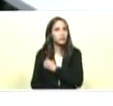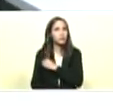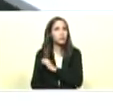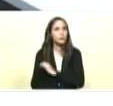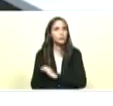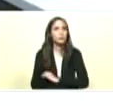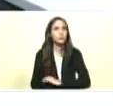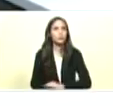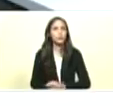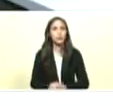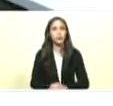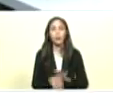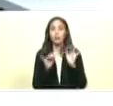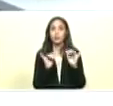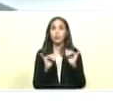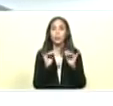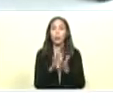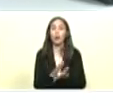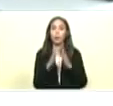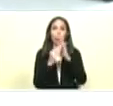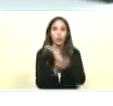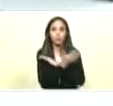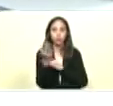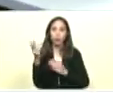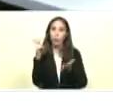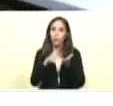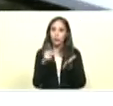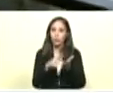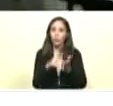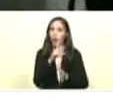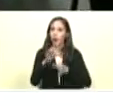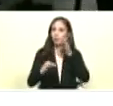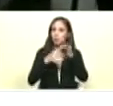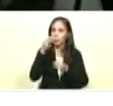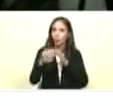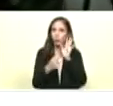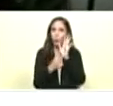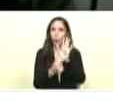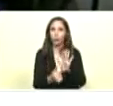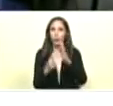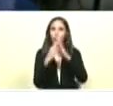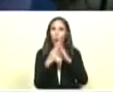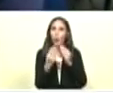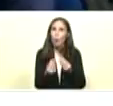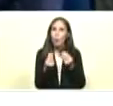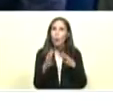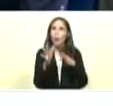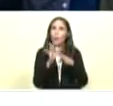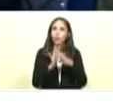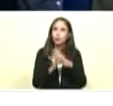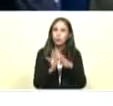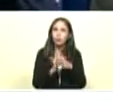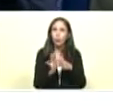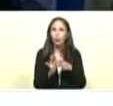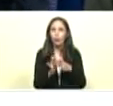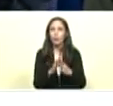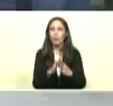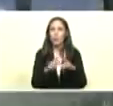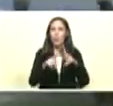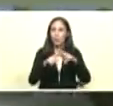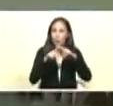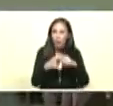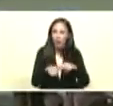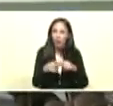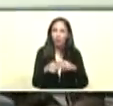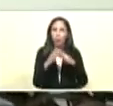Así es, presidente, de inmediato y a todos los asistentes, luego de esta demostración y de este funcionamiento de estas máquinas de minería digital por